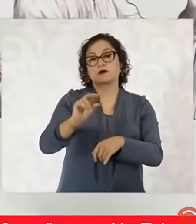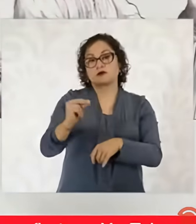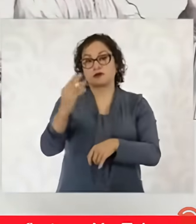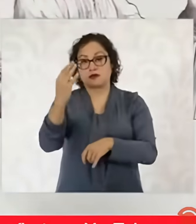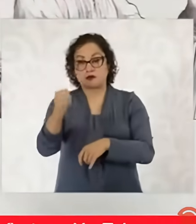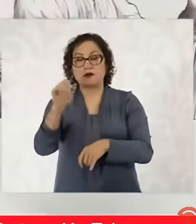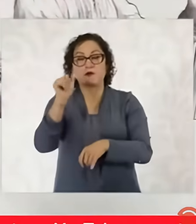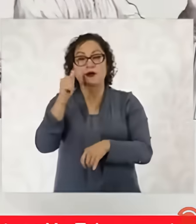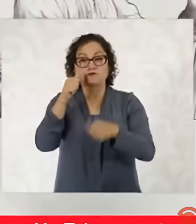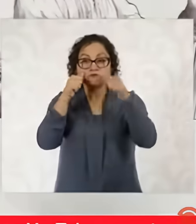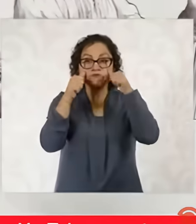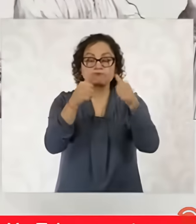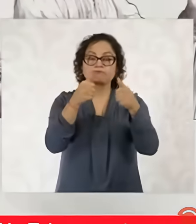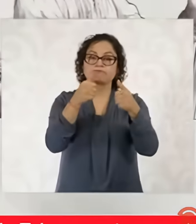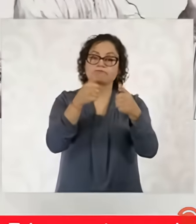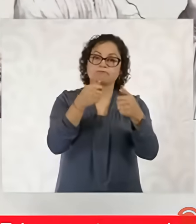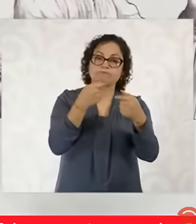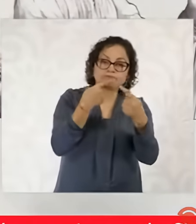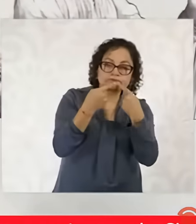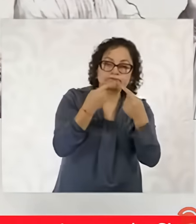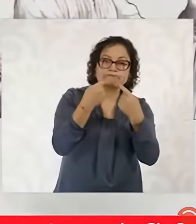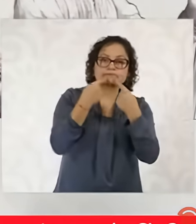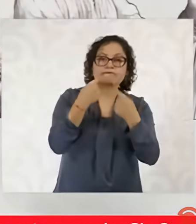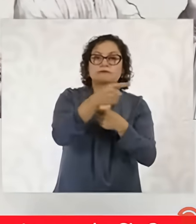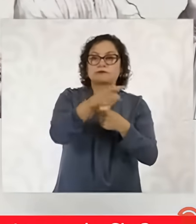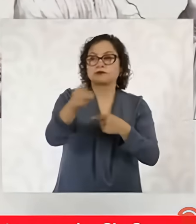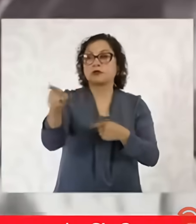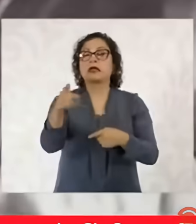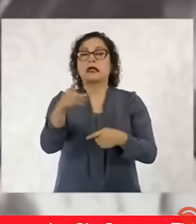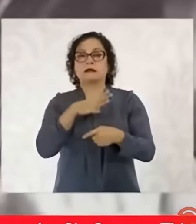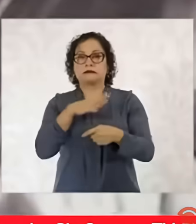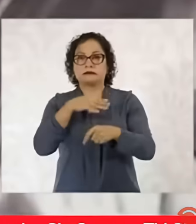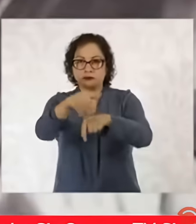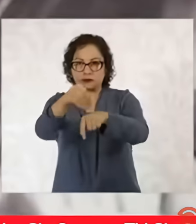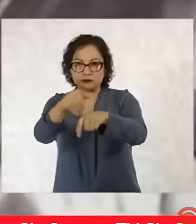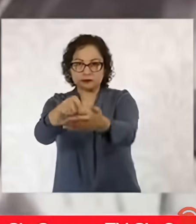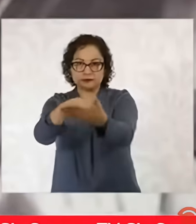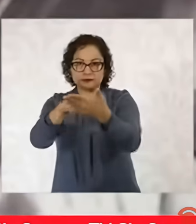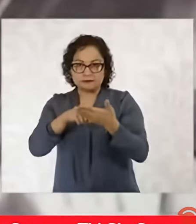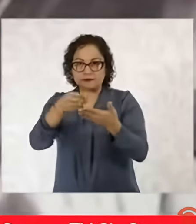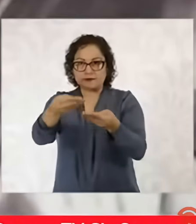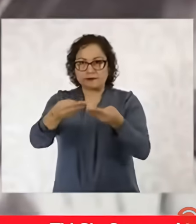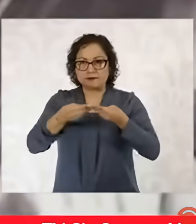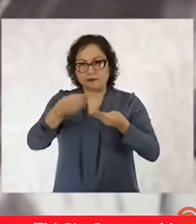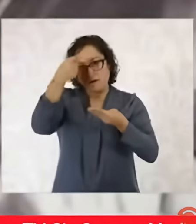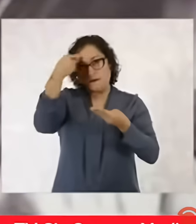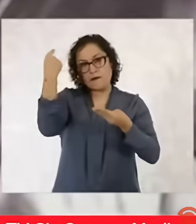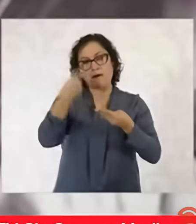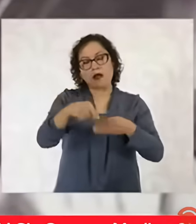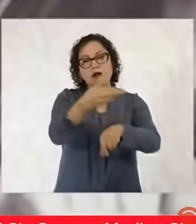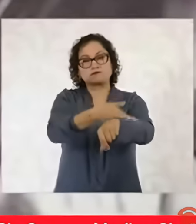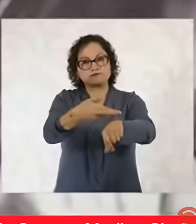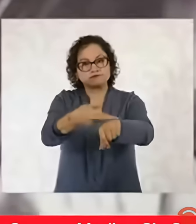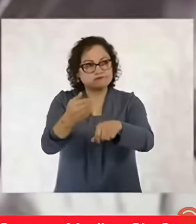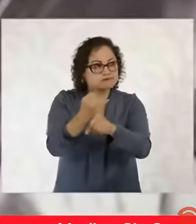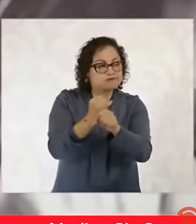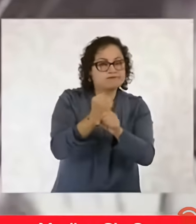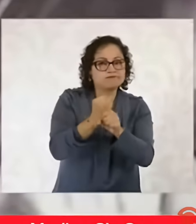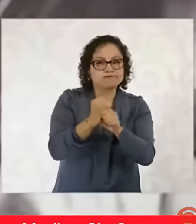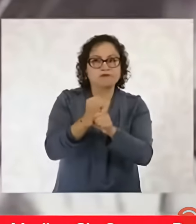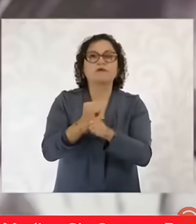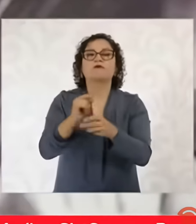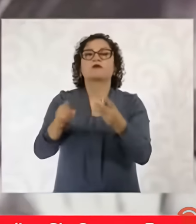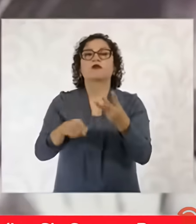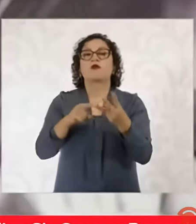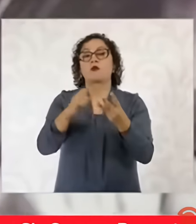la finalidad de reportar un número de teléfono desde el cual los habían intentado extorsionar. También se recibieron 1,425